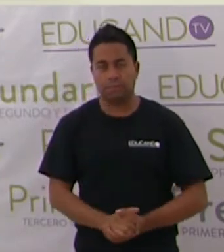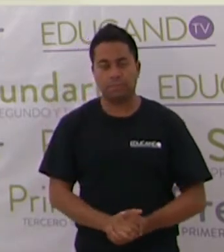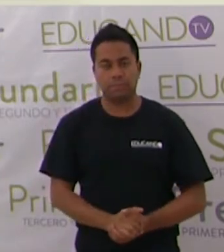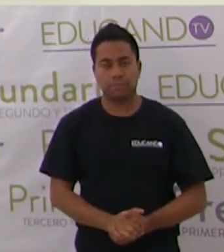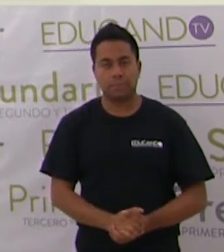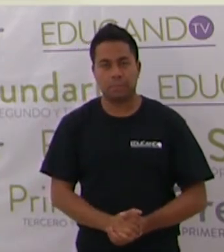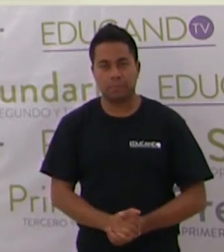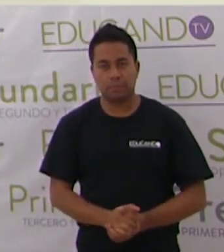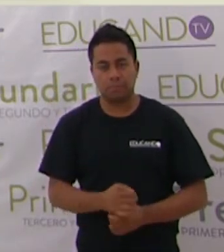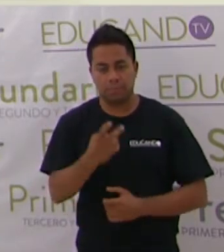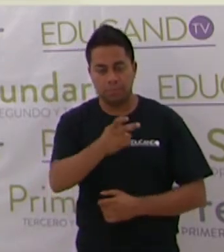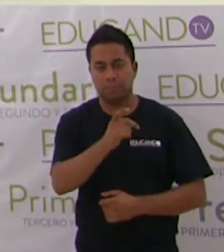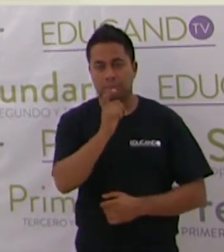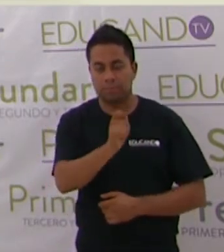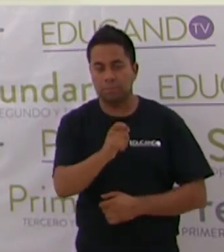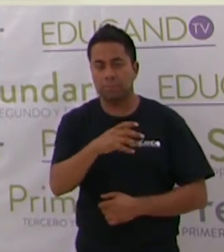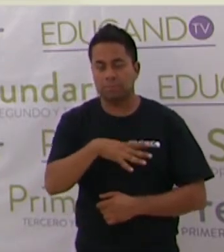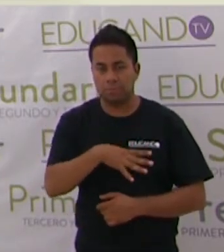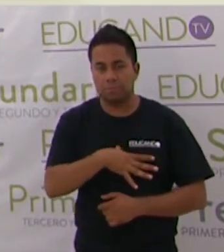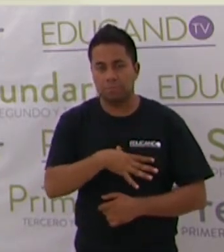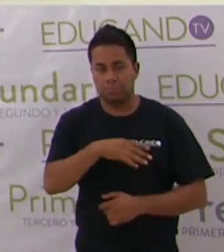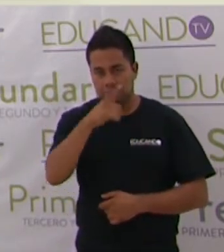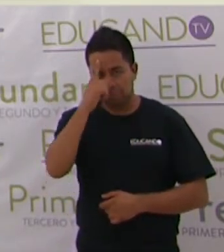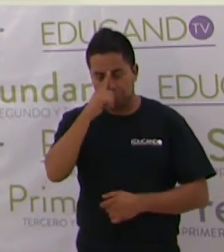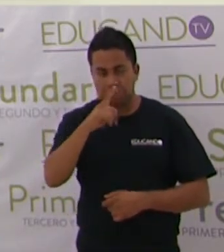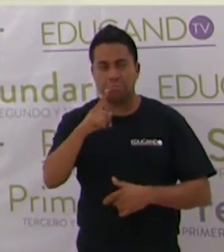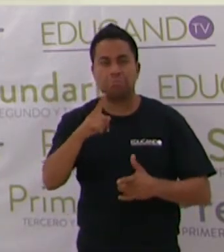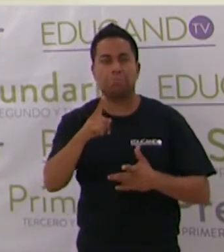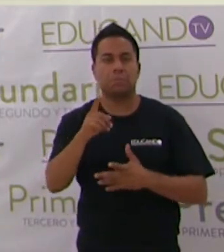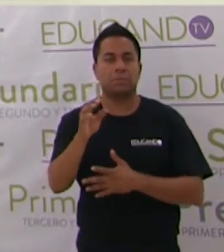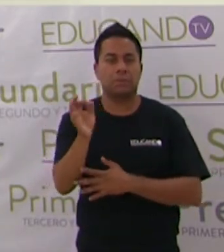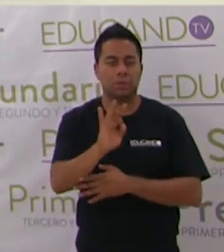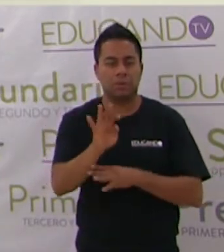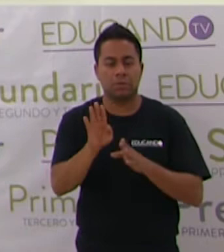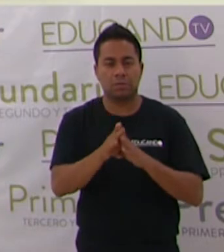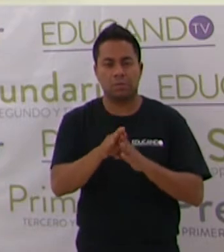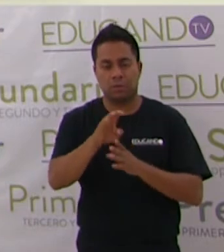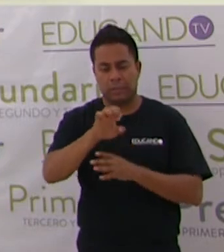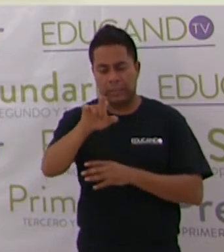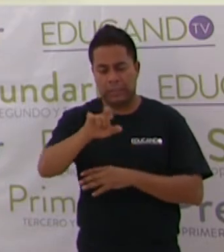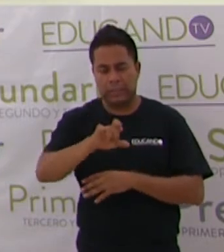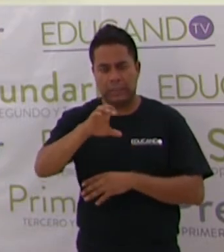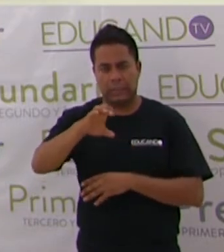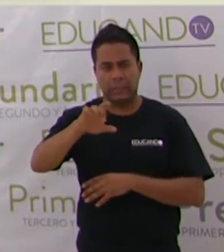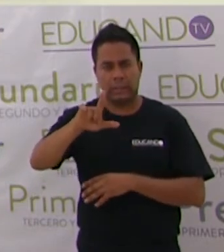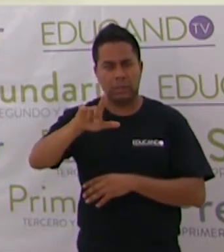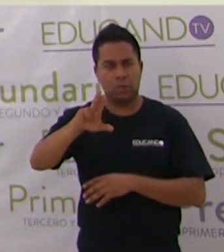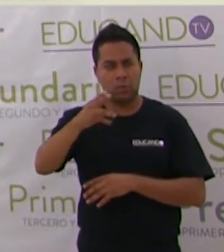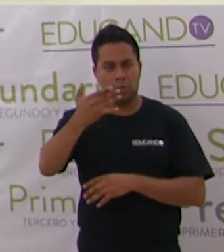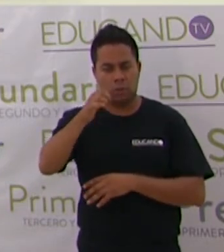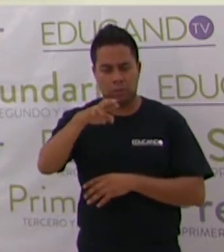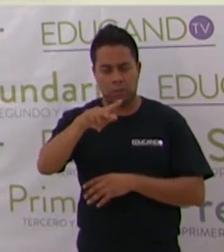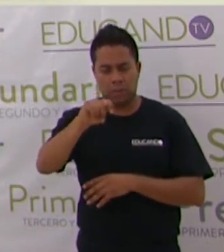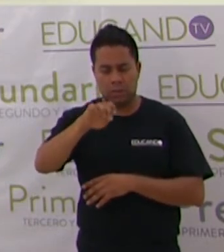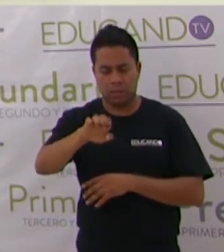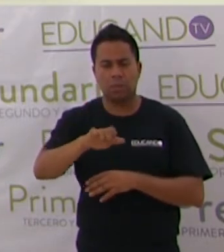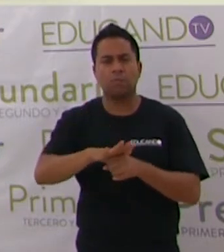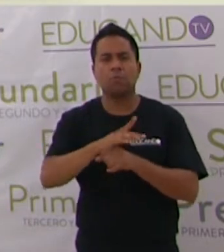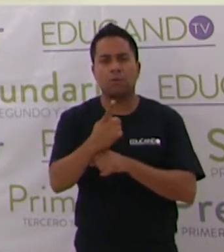Este evento se llama evento mutuamente excluyente. ¿Por qué?